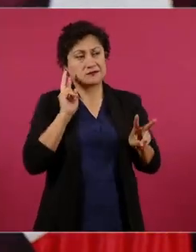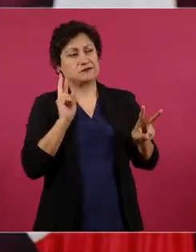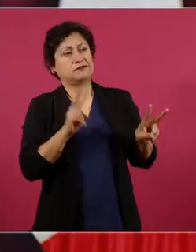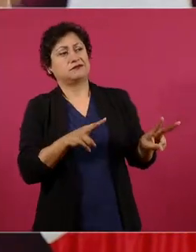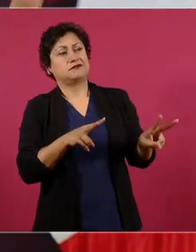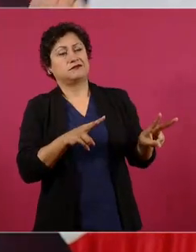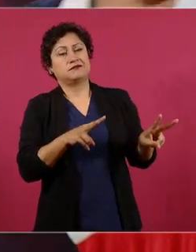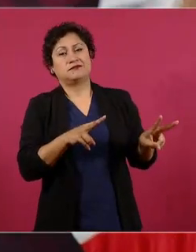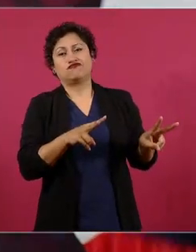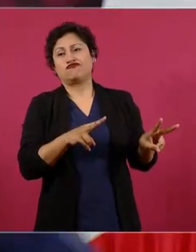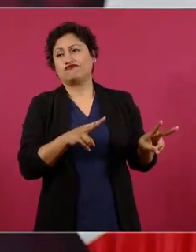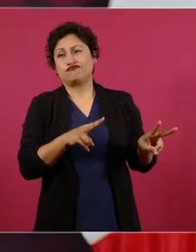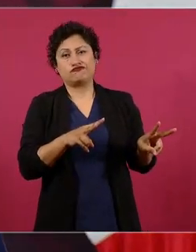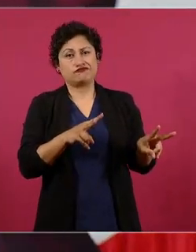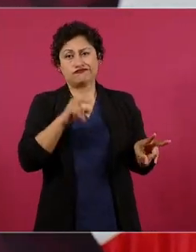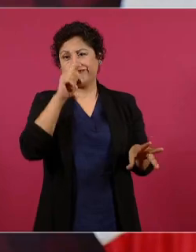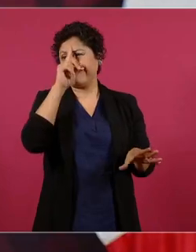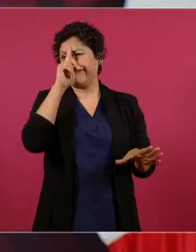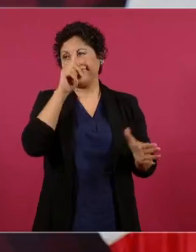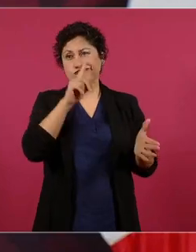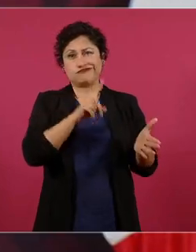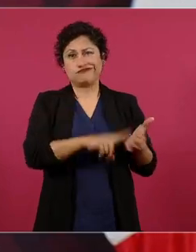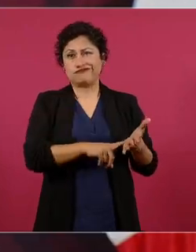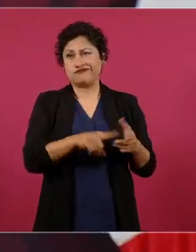Viene la elección